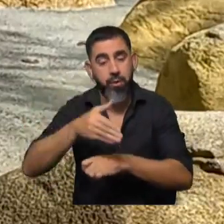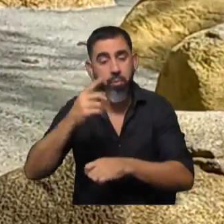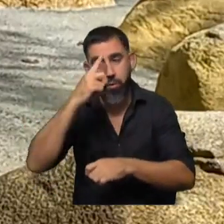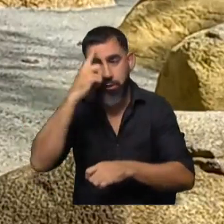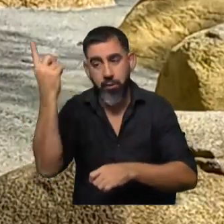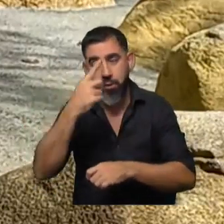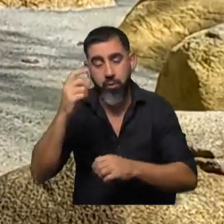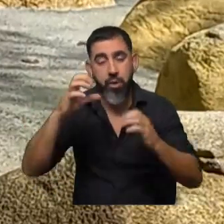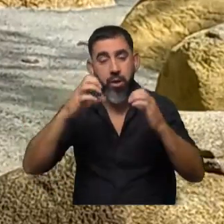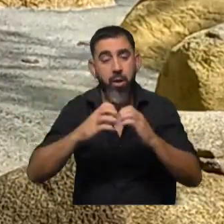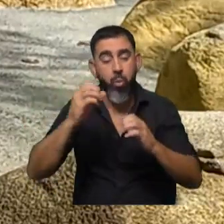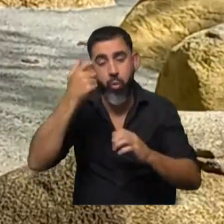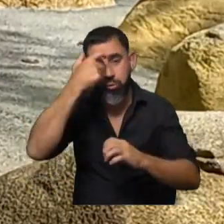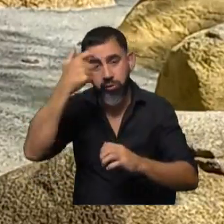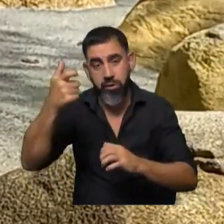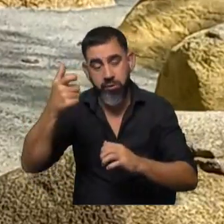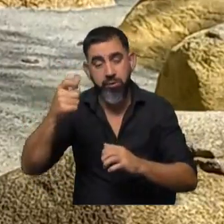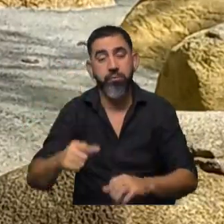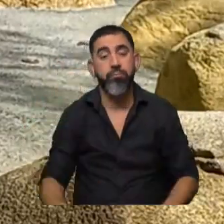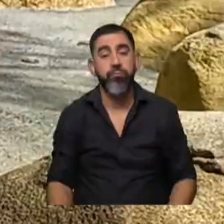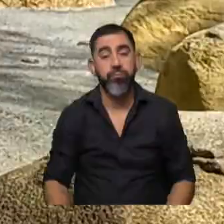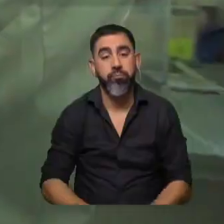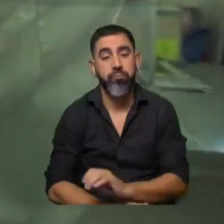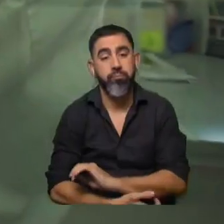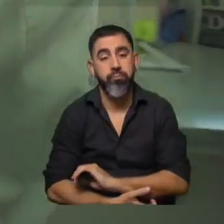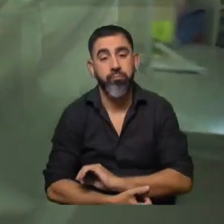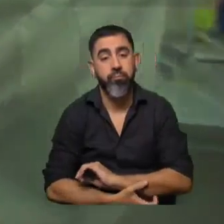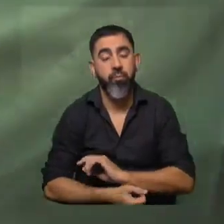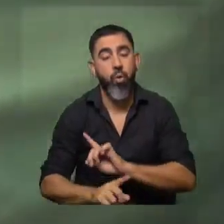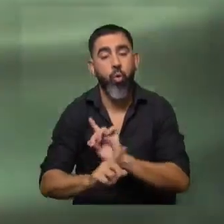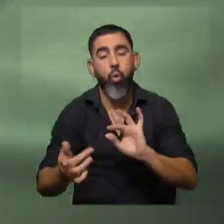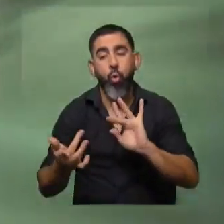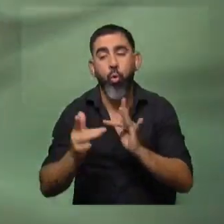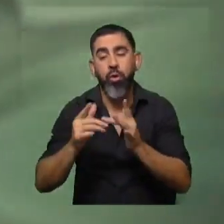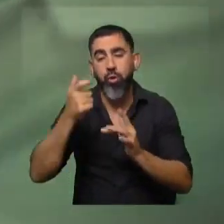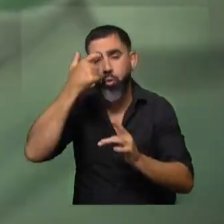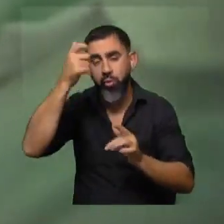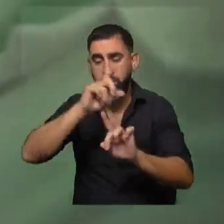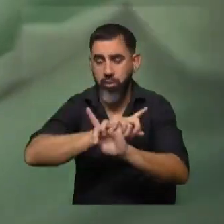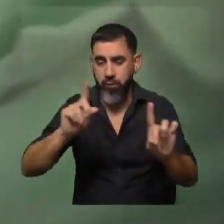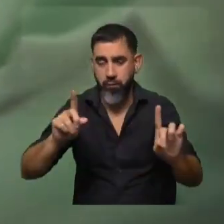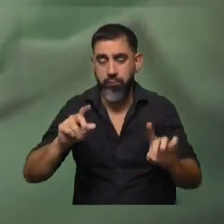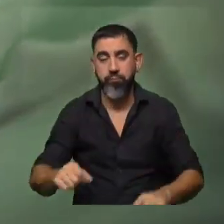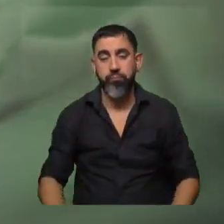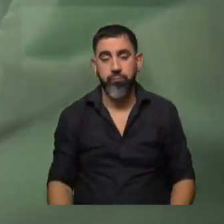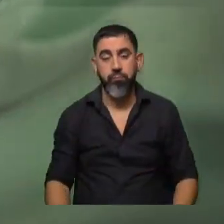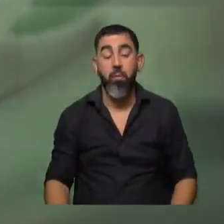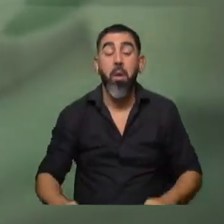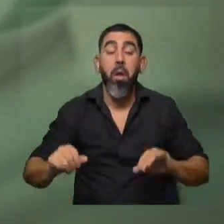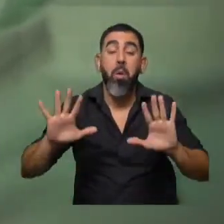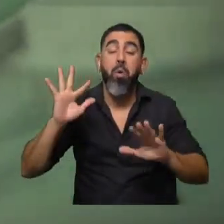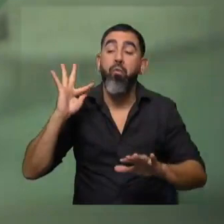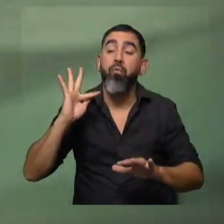internacionales de neurociencia allí. Pero no tengo un vínculo científico, lo cual no quiere decir que en un